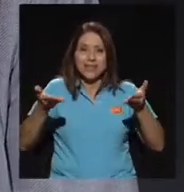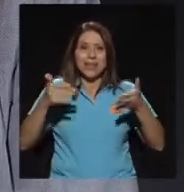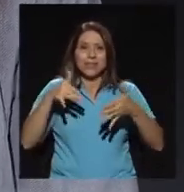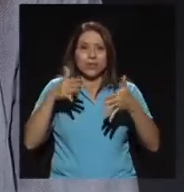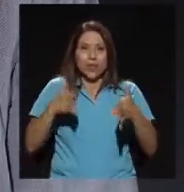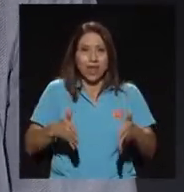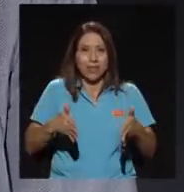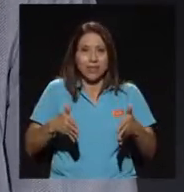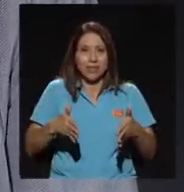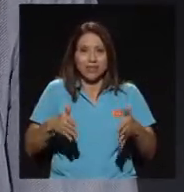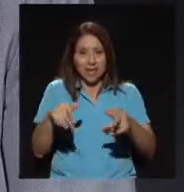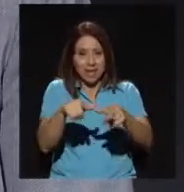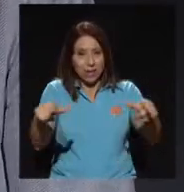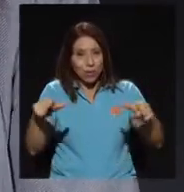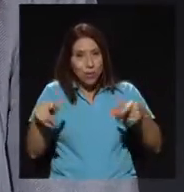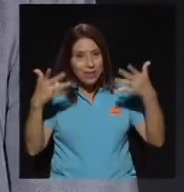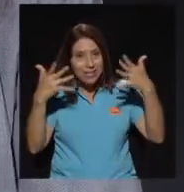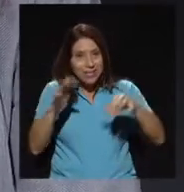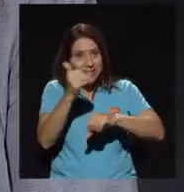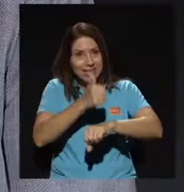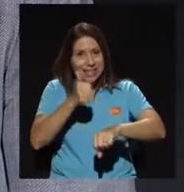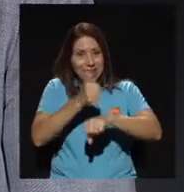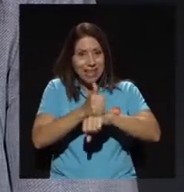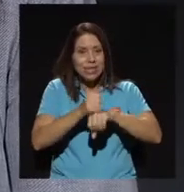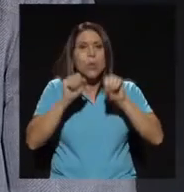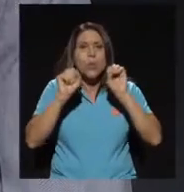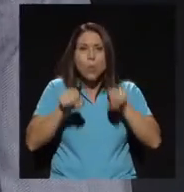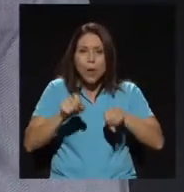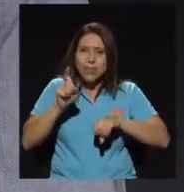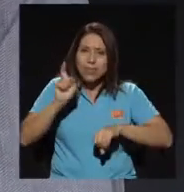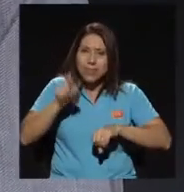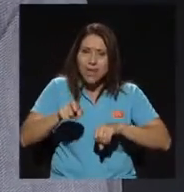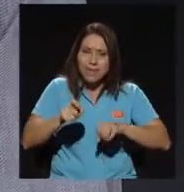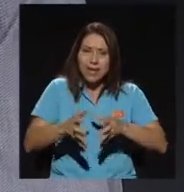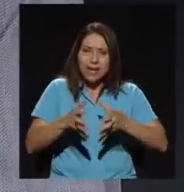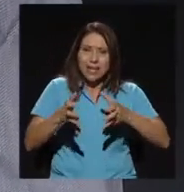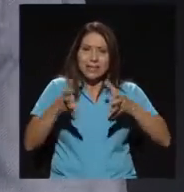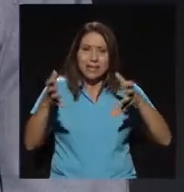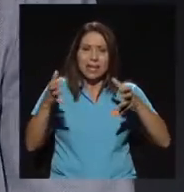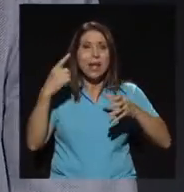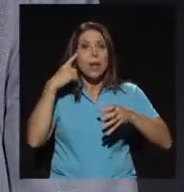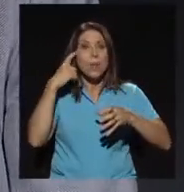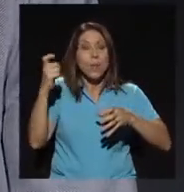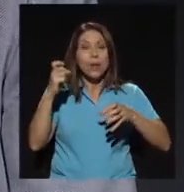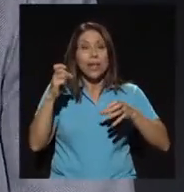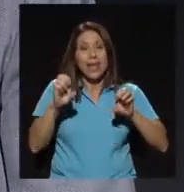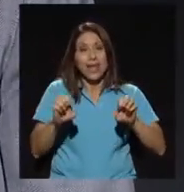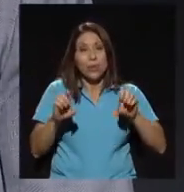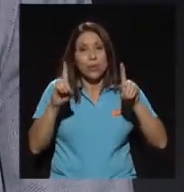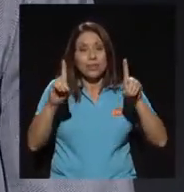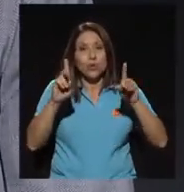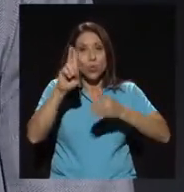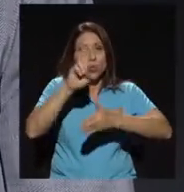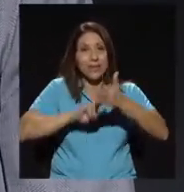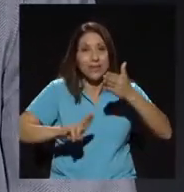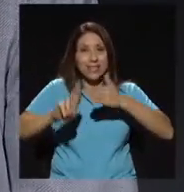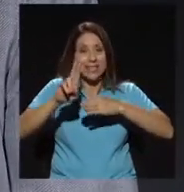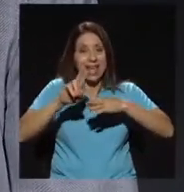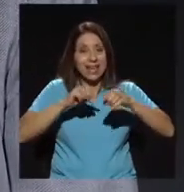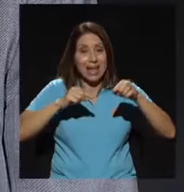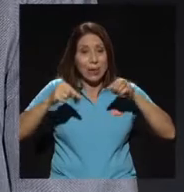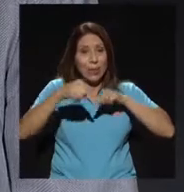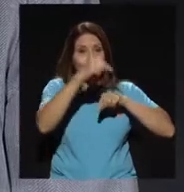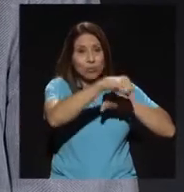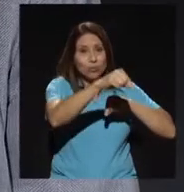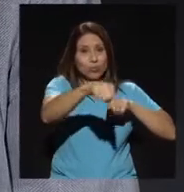que ya tenemos instaladas puede y debe crecer de manera importante, porque la cobertura que tiene la educación universitaria en las regiones periféricas es hoy